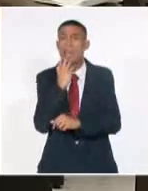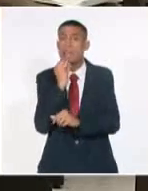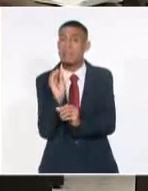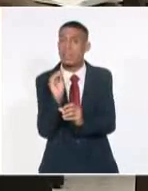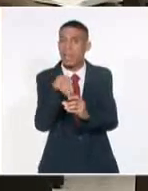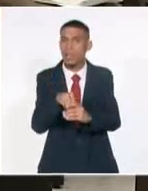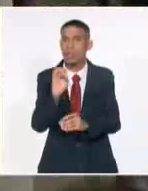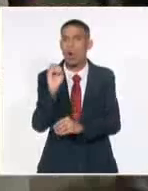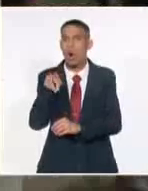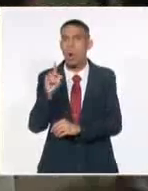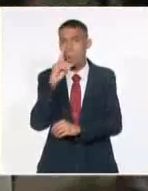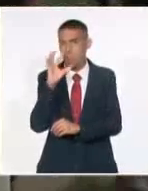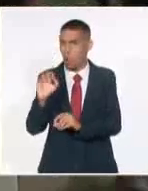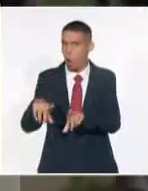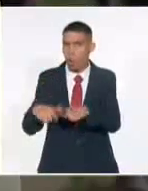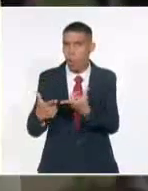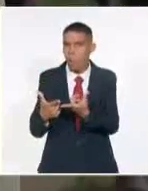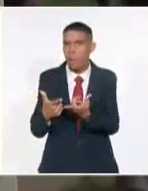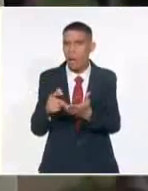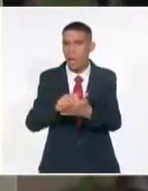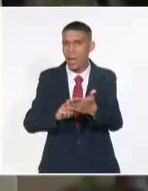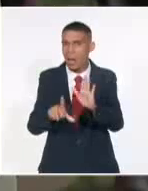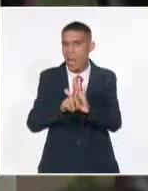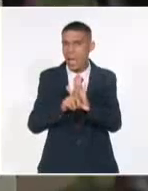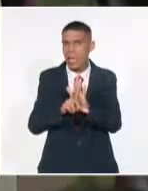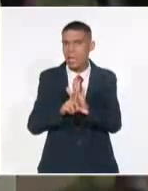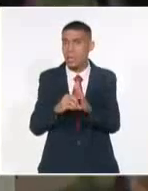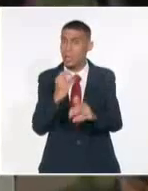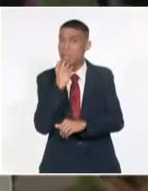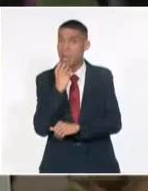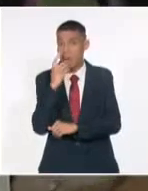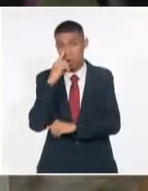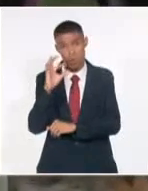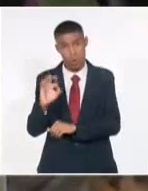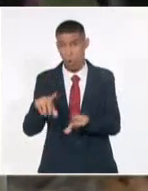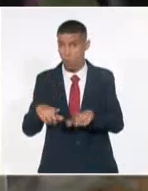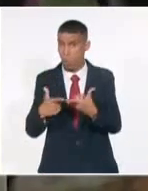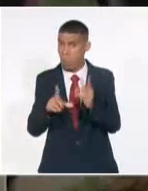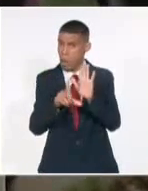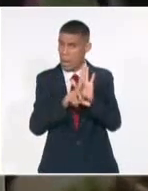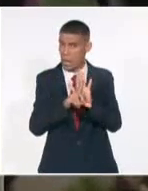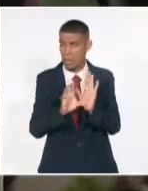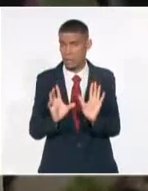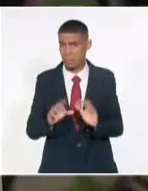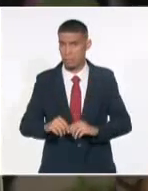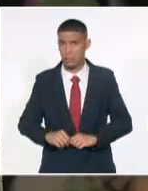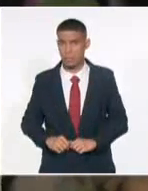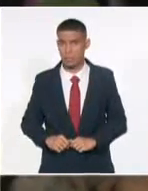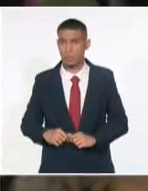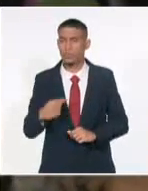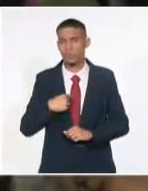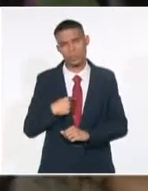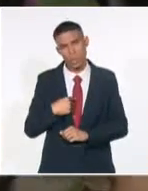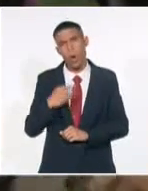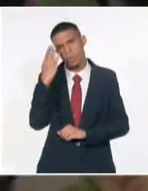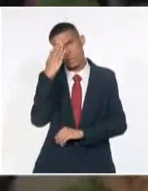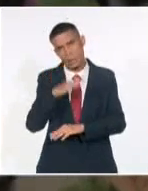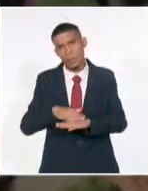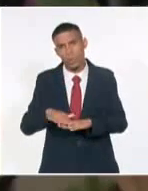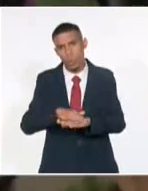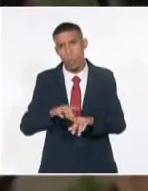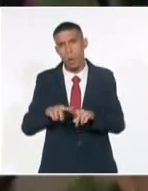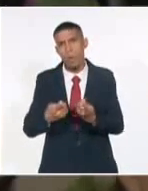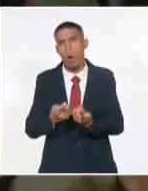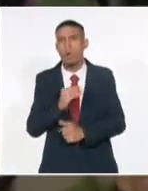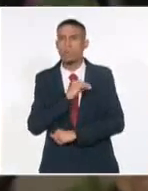está cumpliendo por la Carta Magna de las Naciones Unidas. Pido disculpas por el